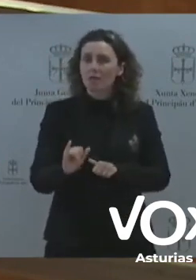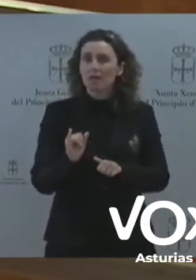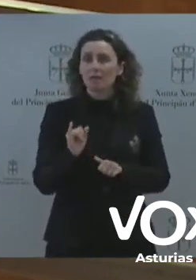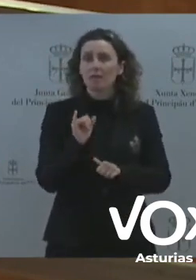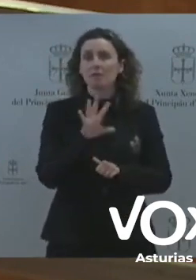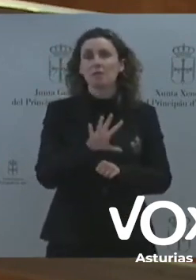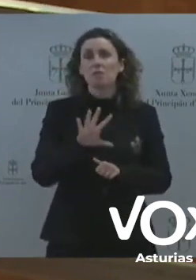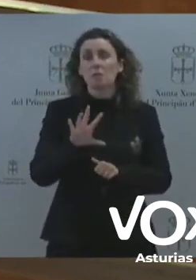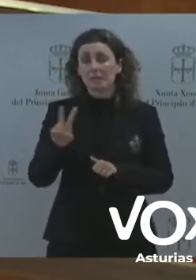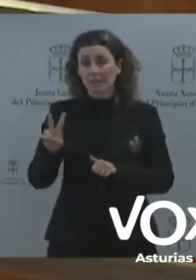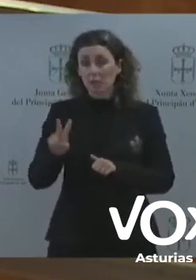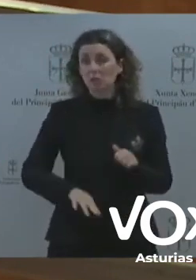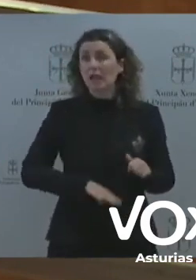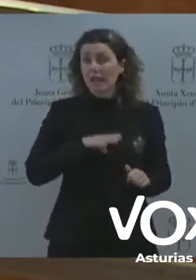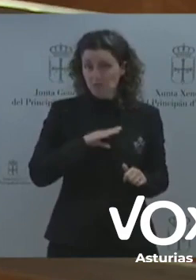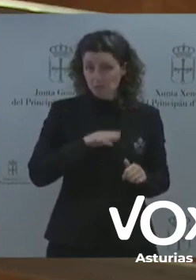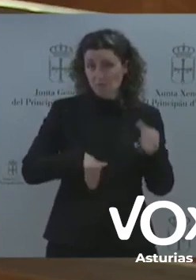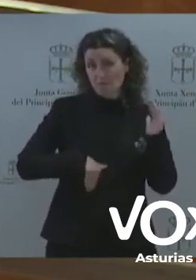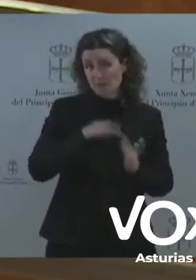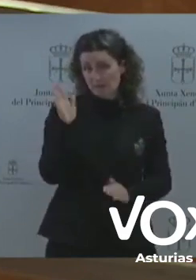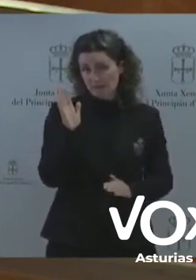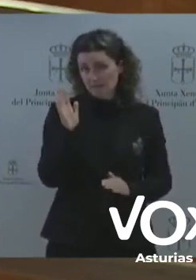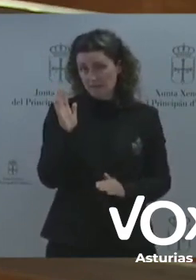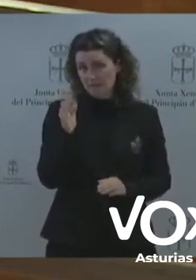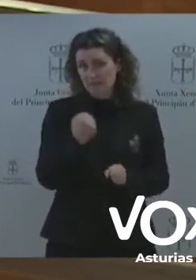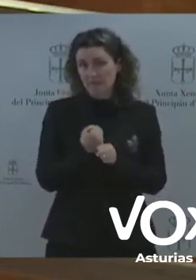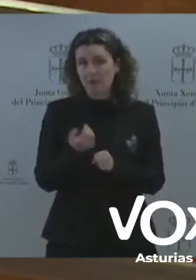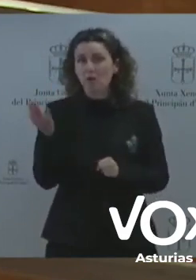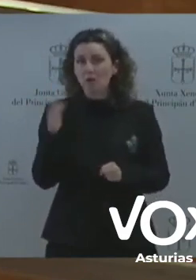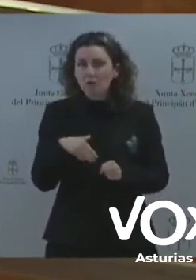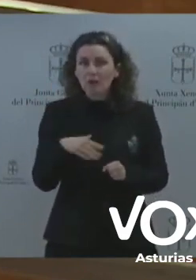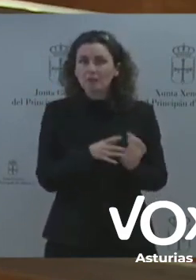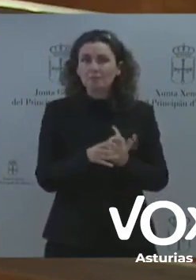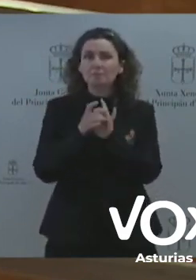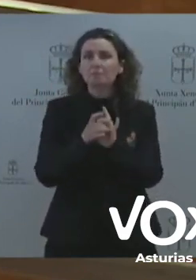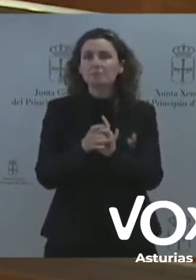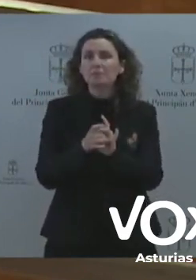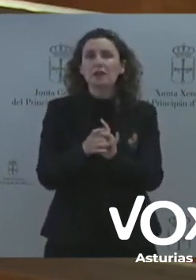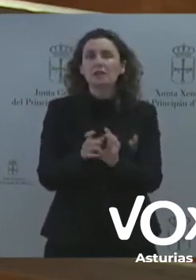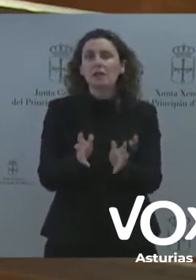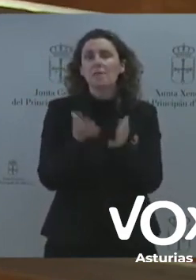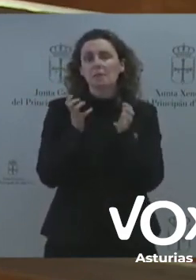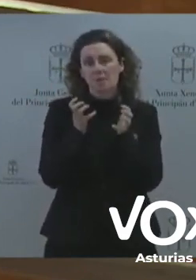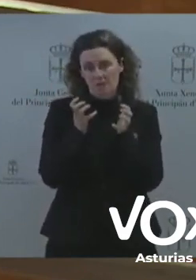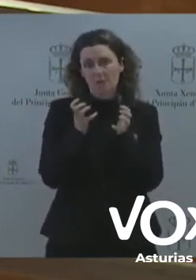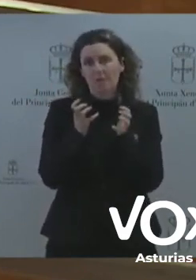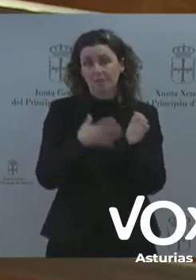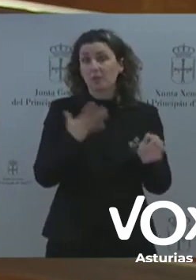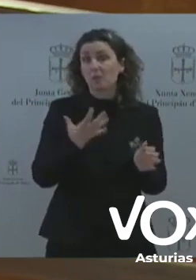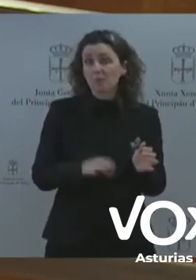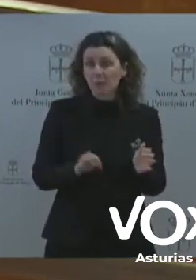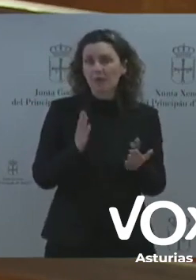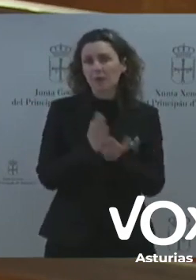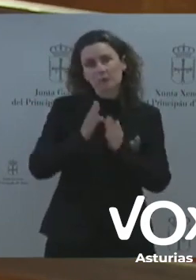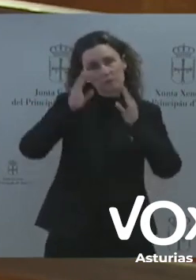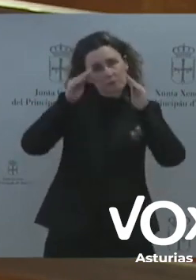formativo condicionado evidentemente al aprobado, por lo que los alumnos puedan emplearlo en recibir cursos de capacitación en profesiones con